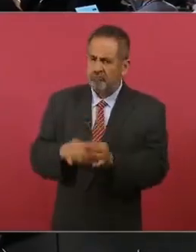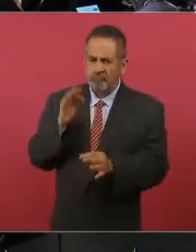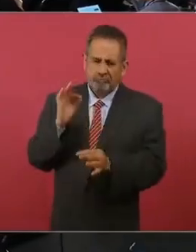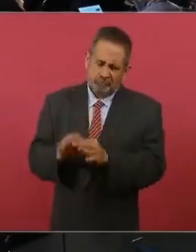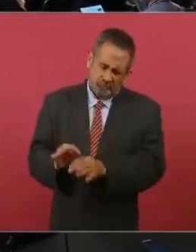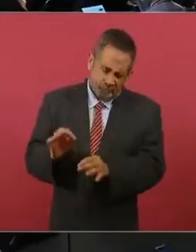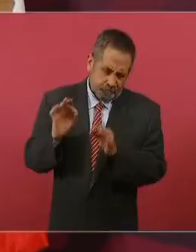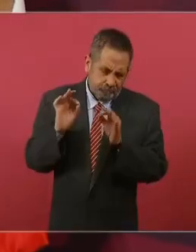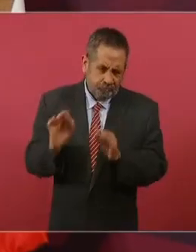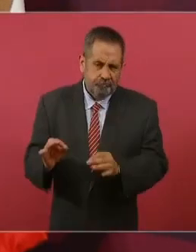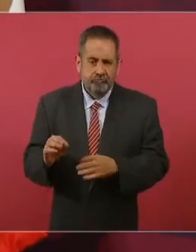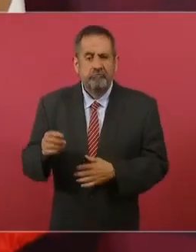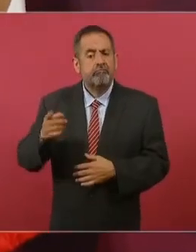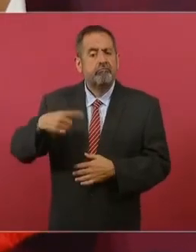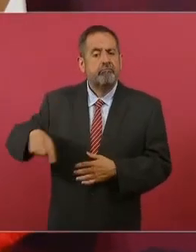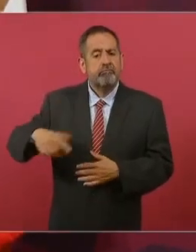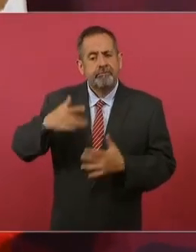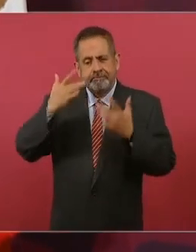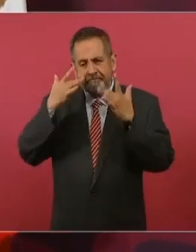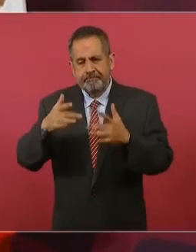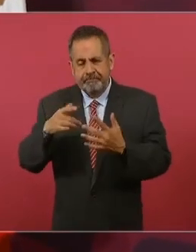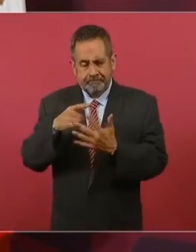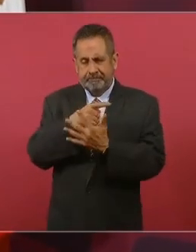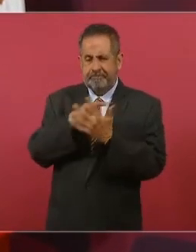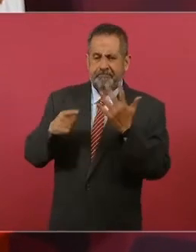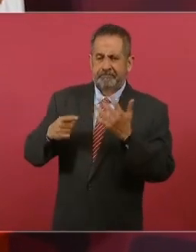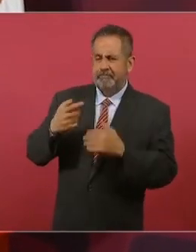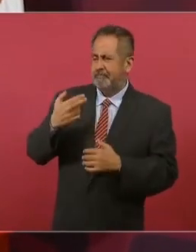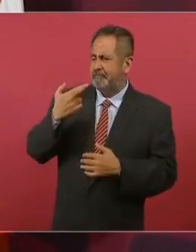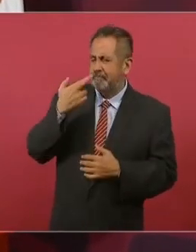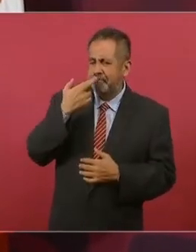están renunciando porque son los mejores